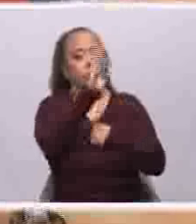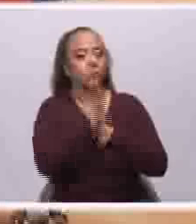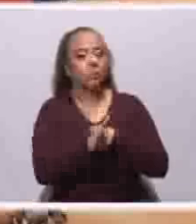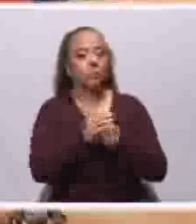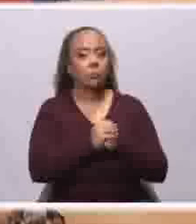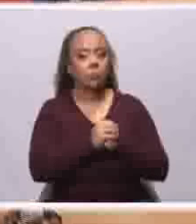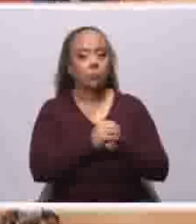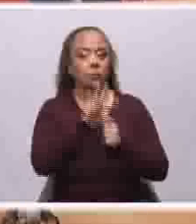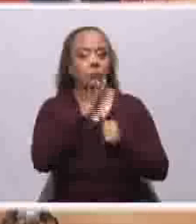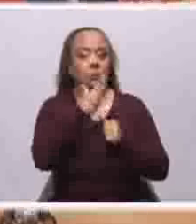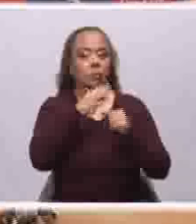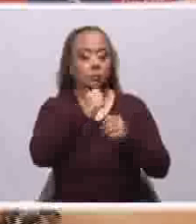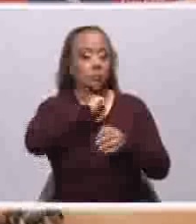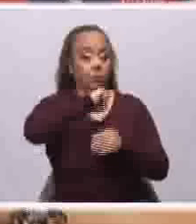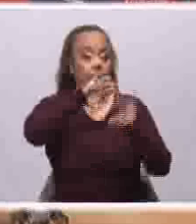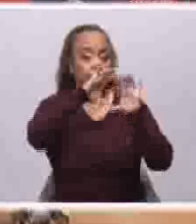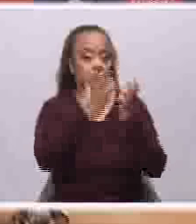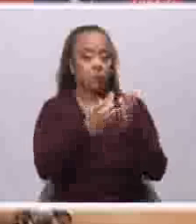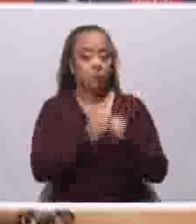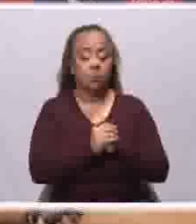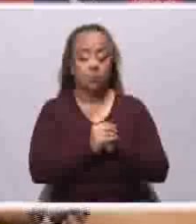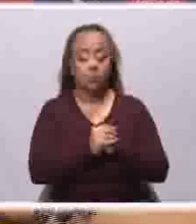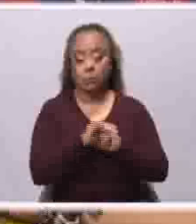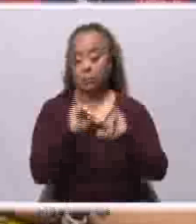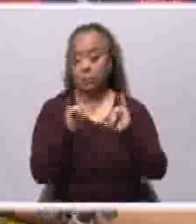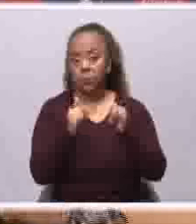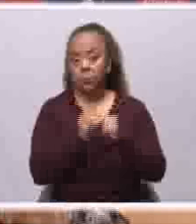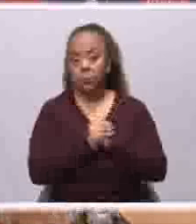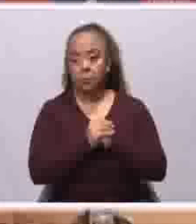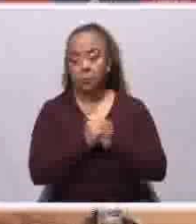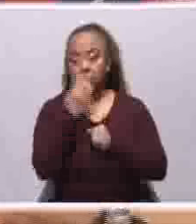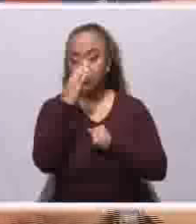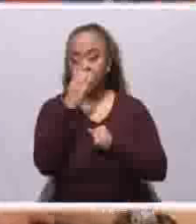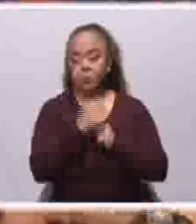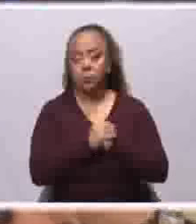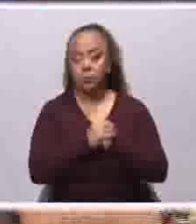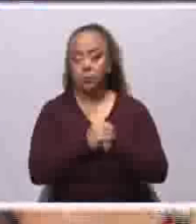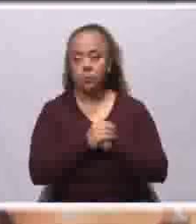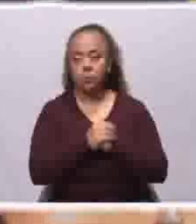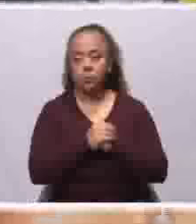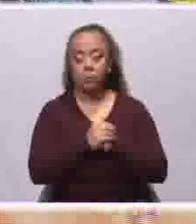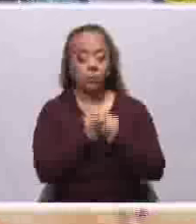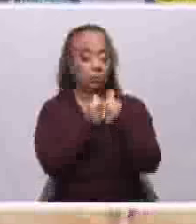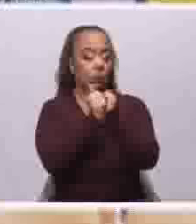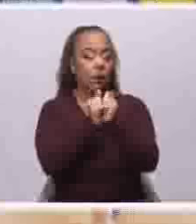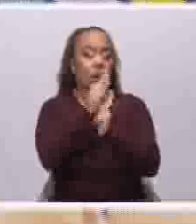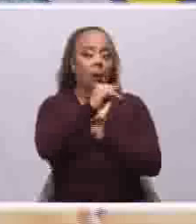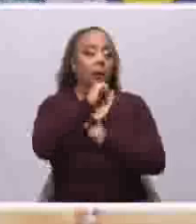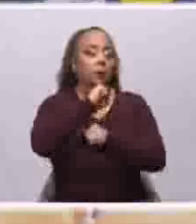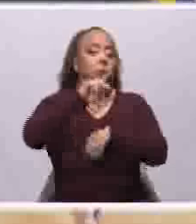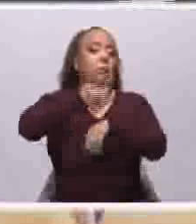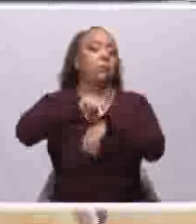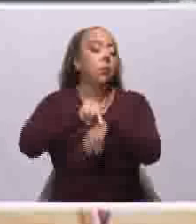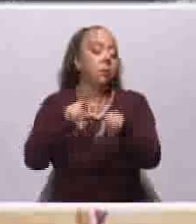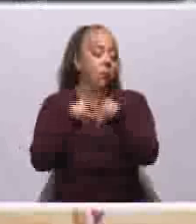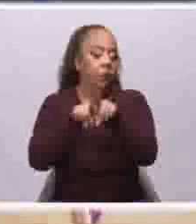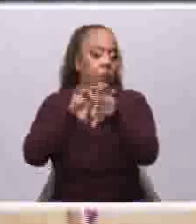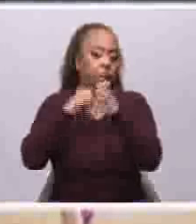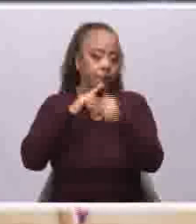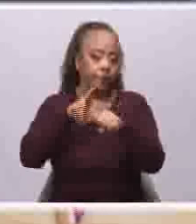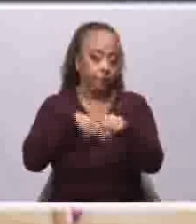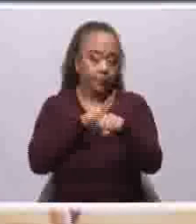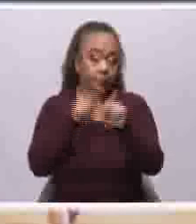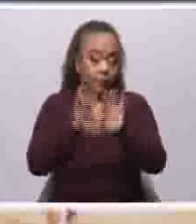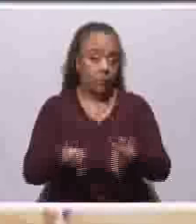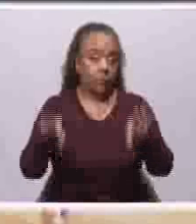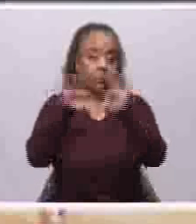pentacampeon Mundial eh jugarle a Colombia disputarle y ganarle a Paraguay que también es una selección